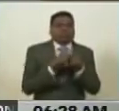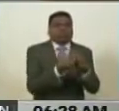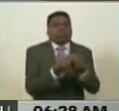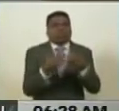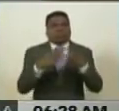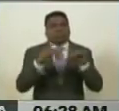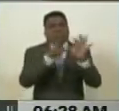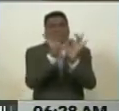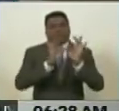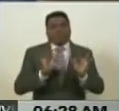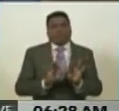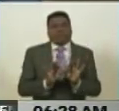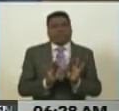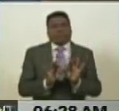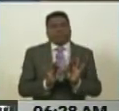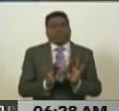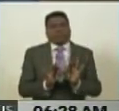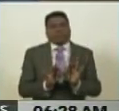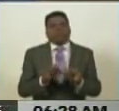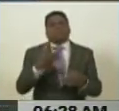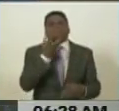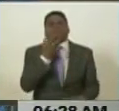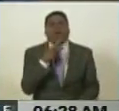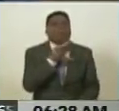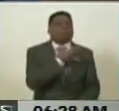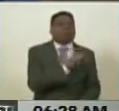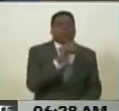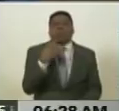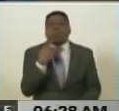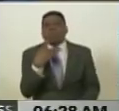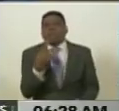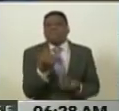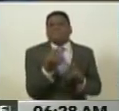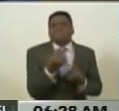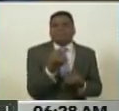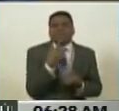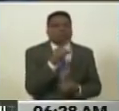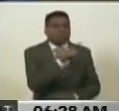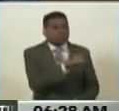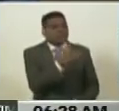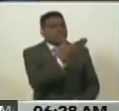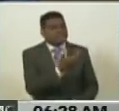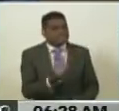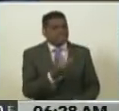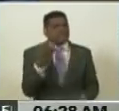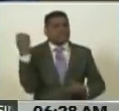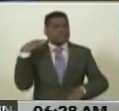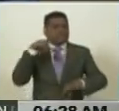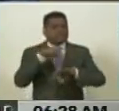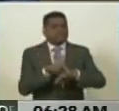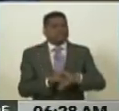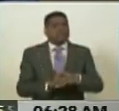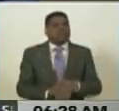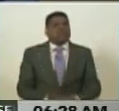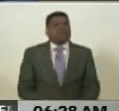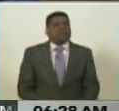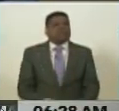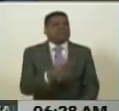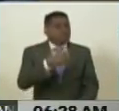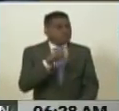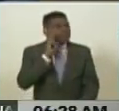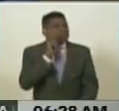otra medida eh con relación al tema de los precios, aunque no es su área. Sin embargo, usted viene de la Asamblea Nacional de la y maneja